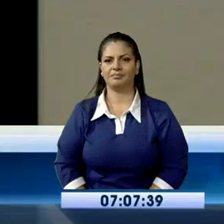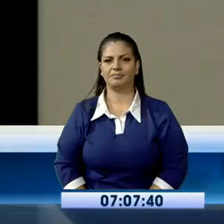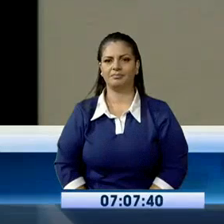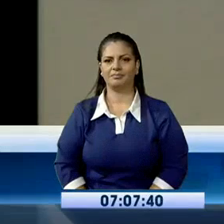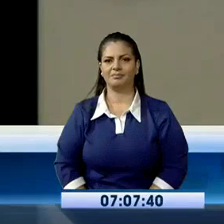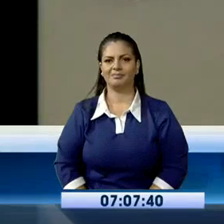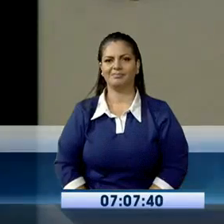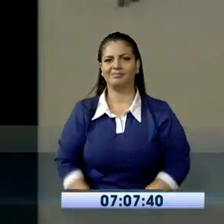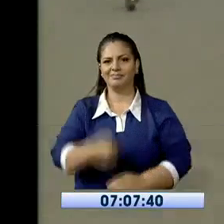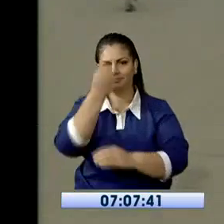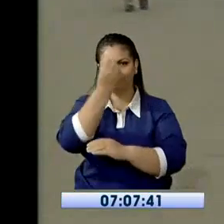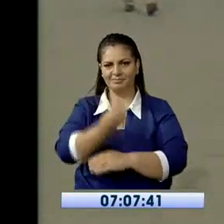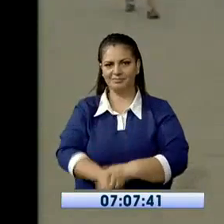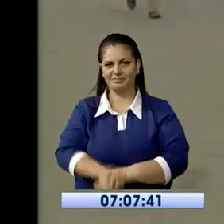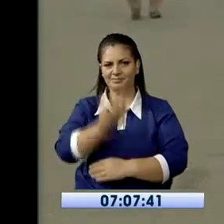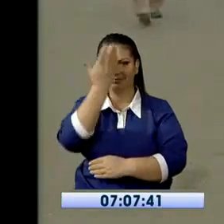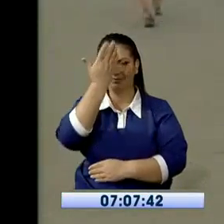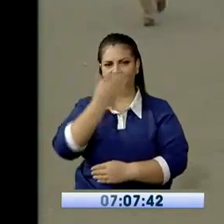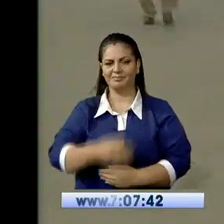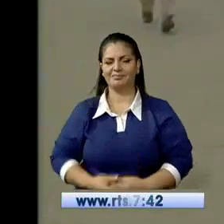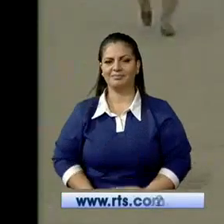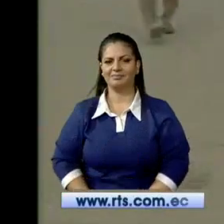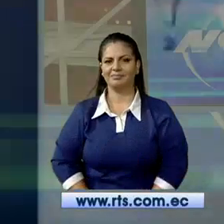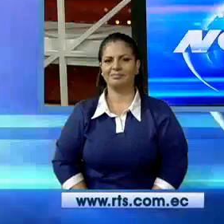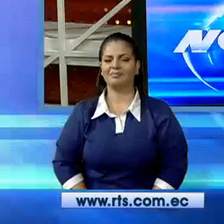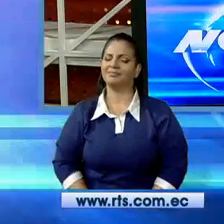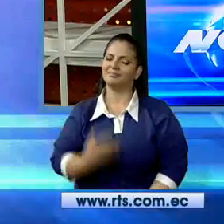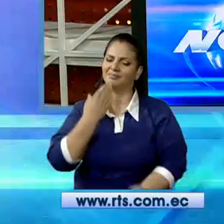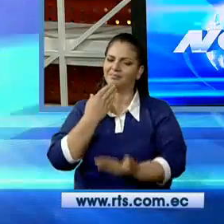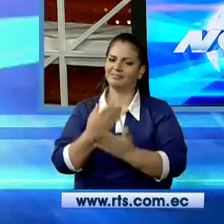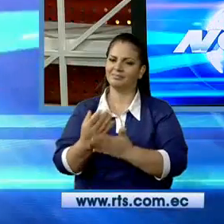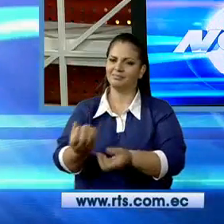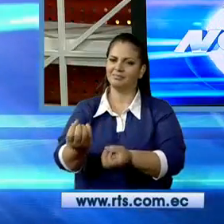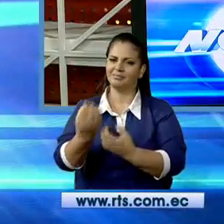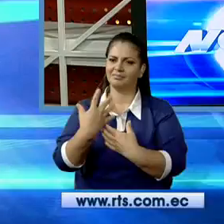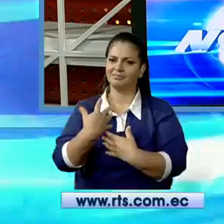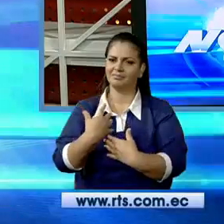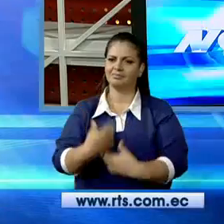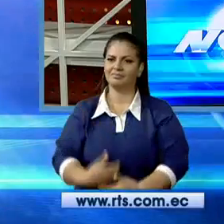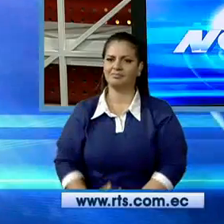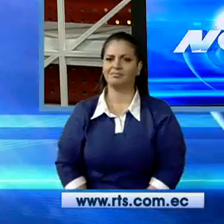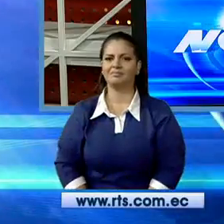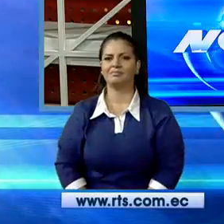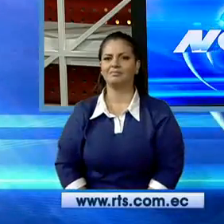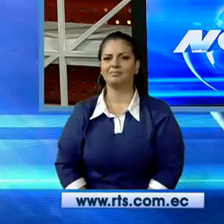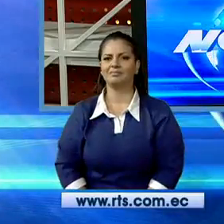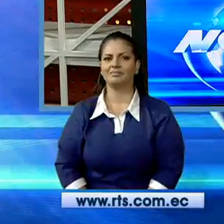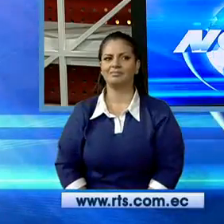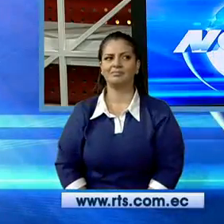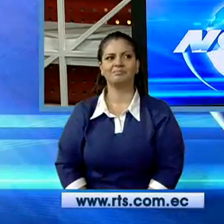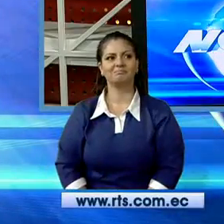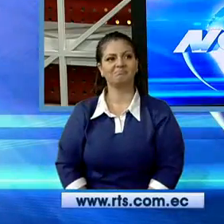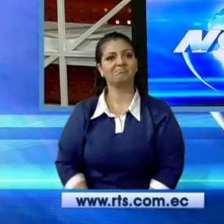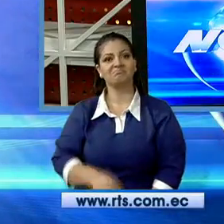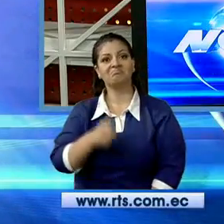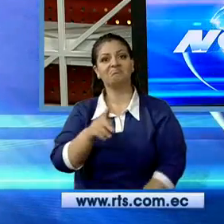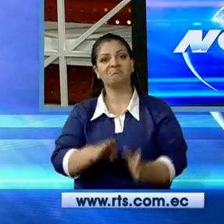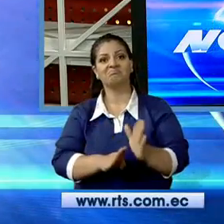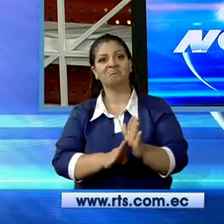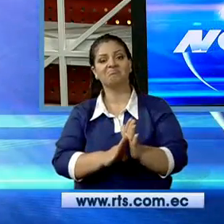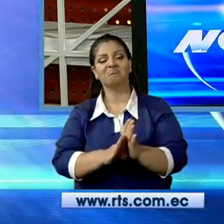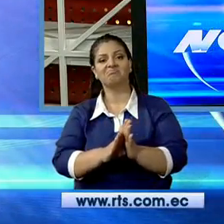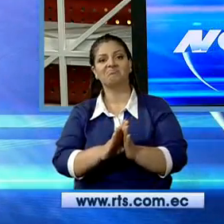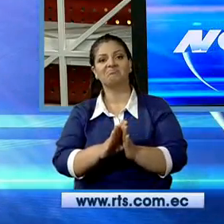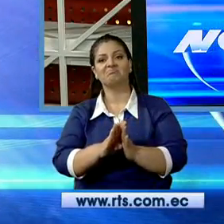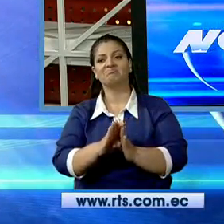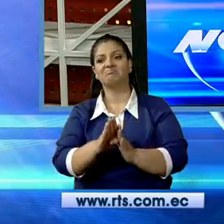Muy buenos días, Jorge. Gracias por la información que nos ha brindado hasta el momento. Parece que las cosas van mejorando en las costumbres,